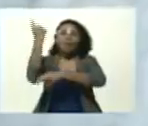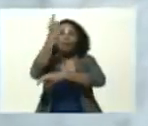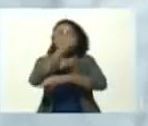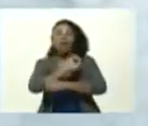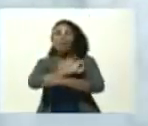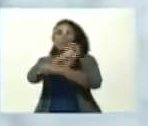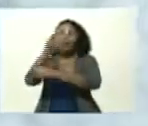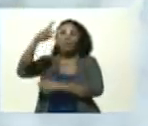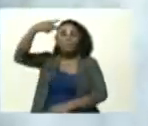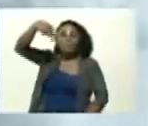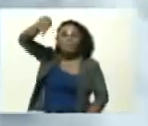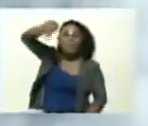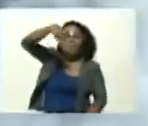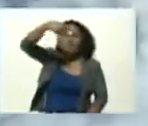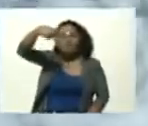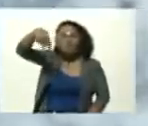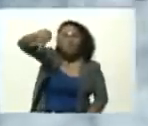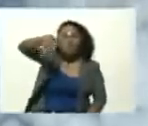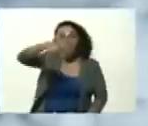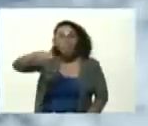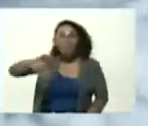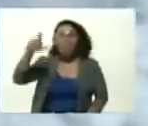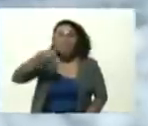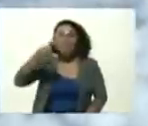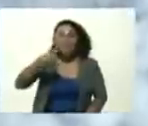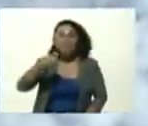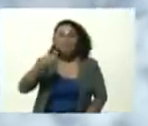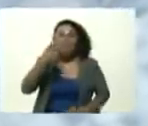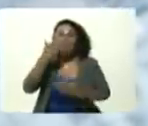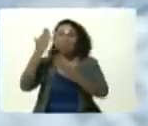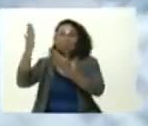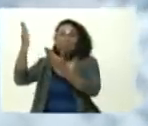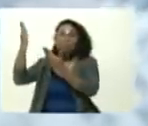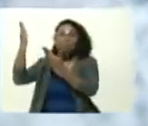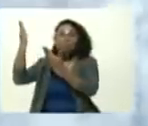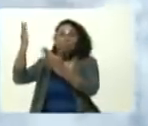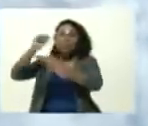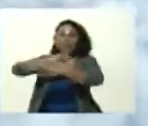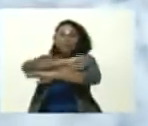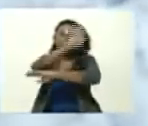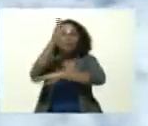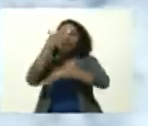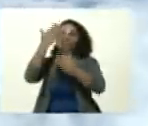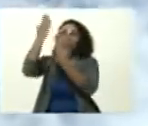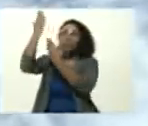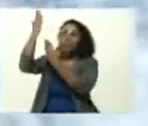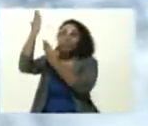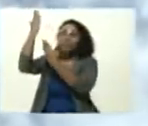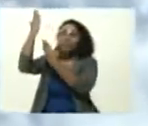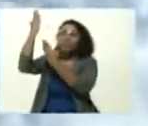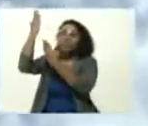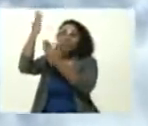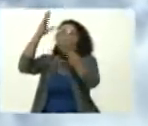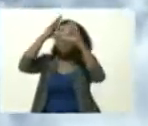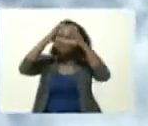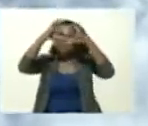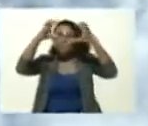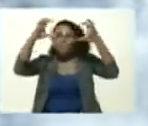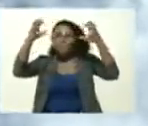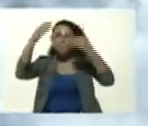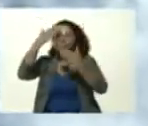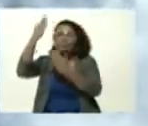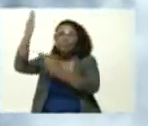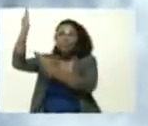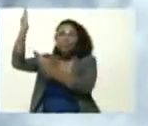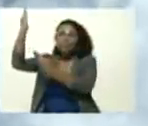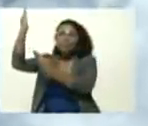en paracaídas las provisiones. Miren, miren el cielo como está nubladito, pues. Y bueno,